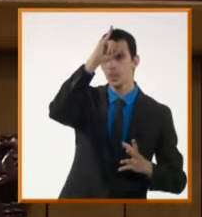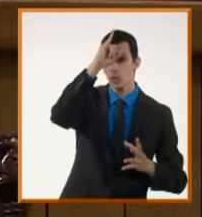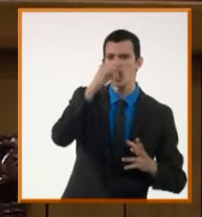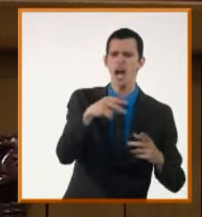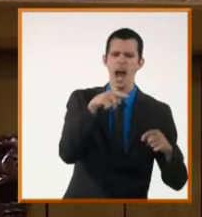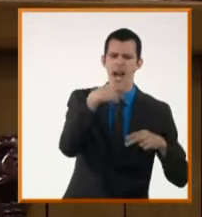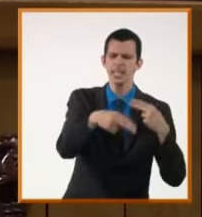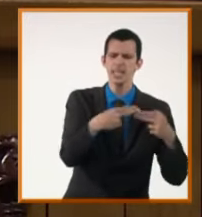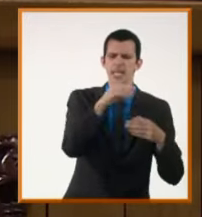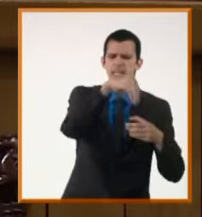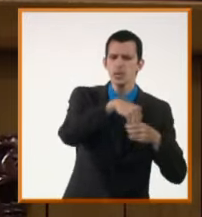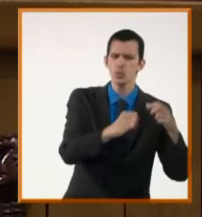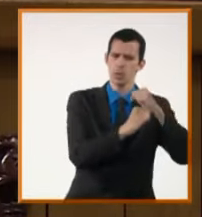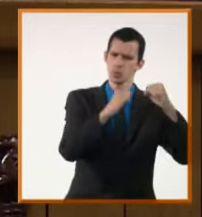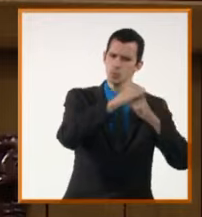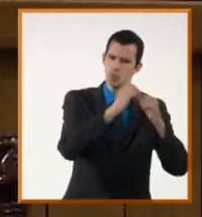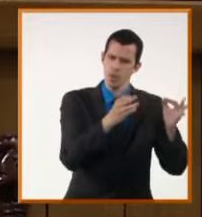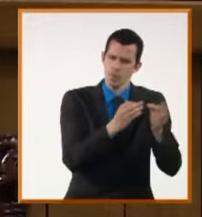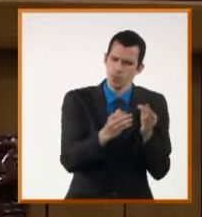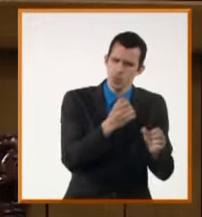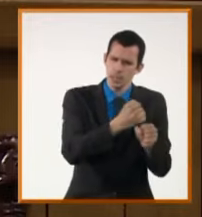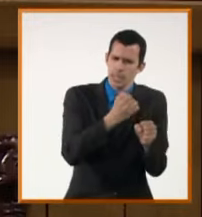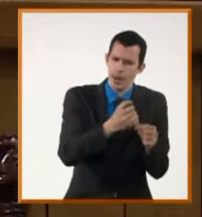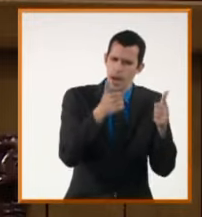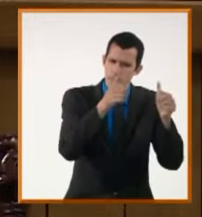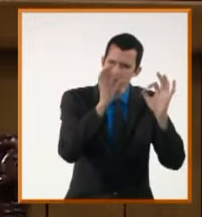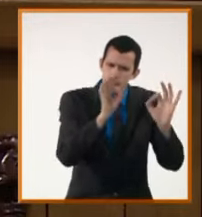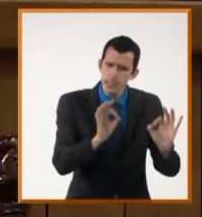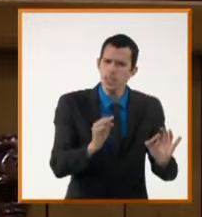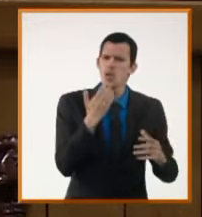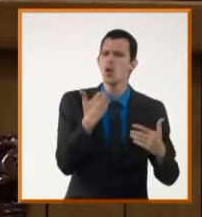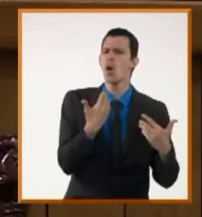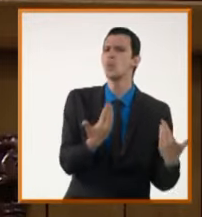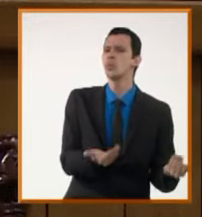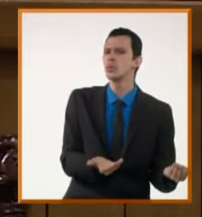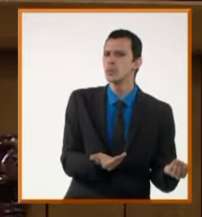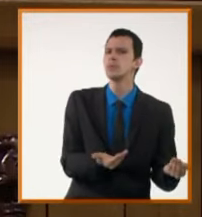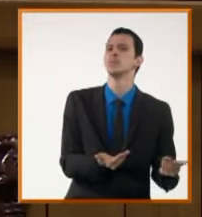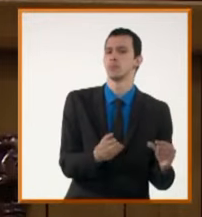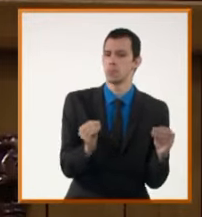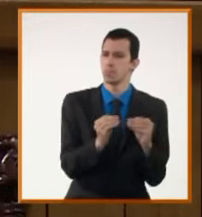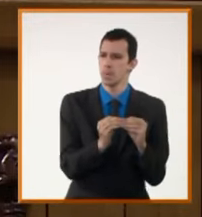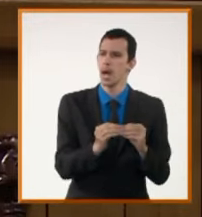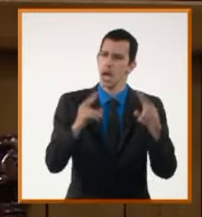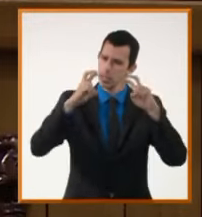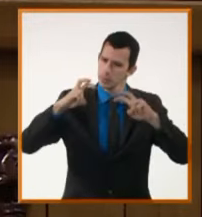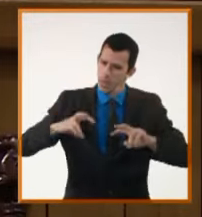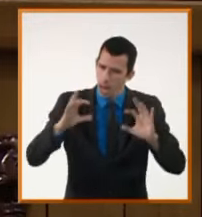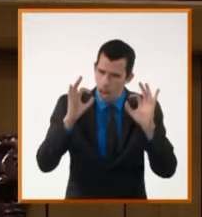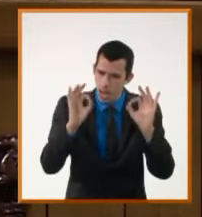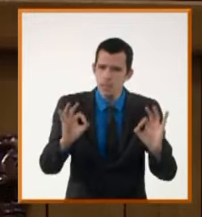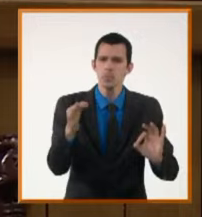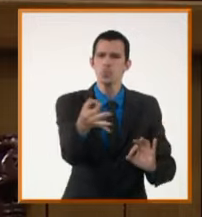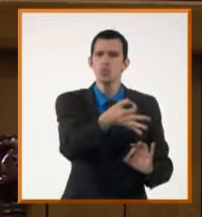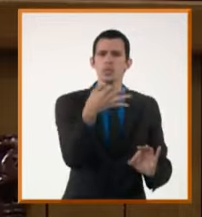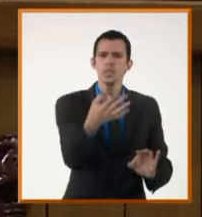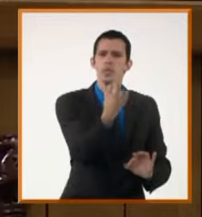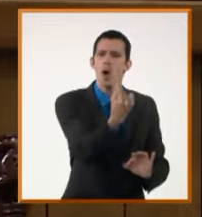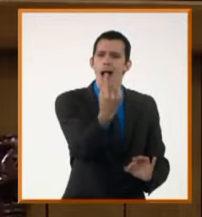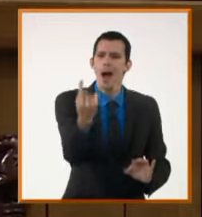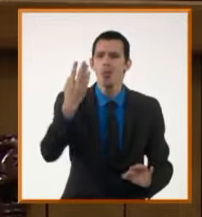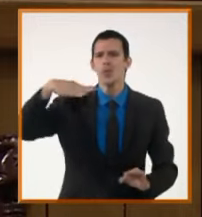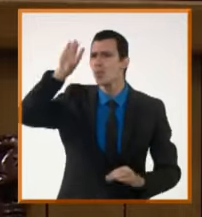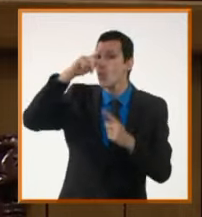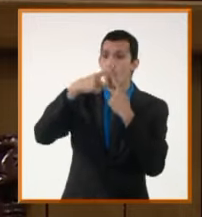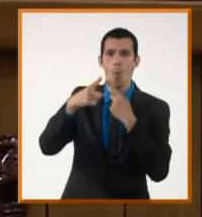que se recauda y se queda en el municipio para el desarrollo económico y social de ese municipio. Y es una cuestión que